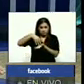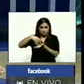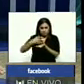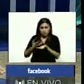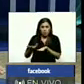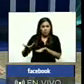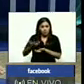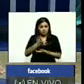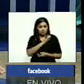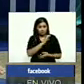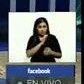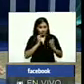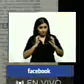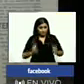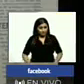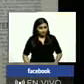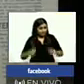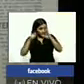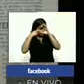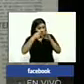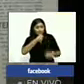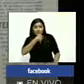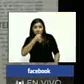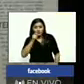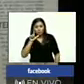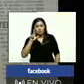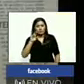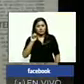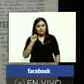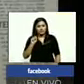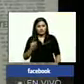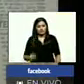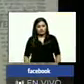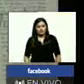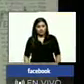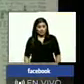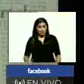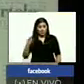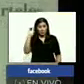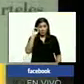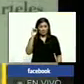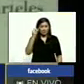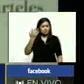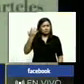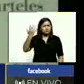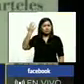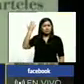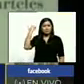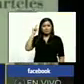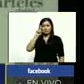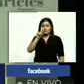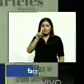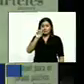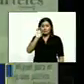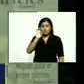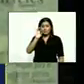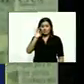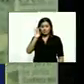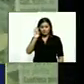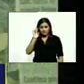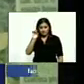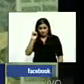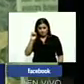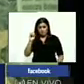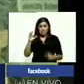lo ha preparado luis alberto lópez en octubre de 1979 se dio el golpe de estado que puso fin